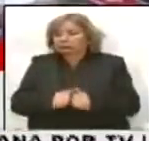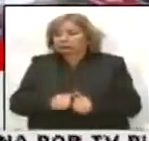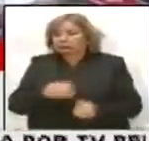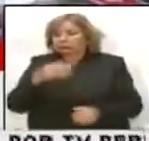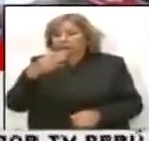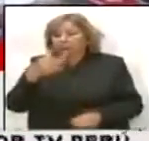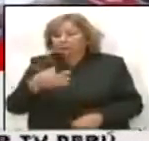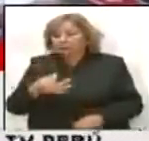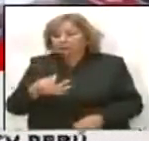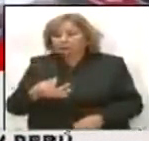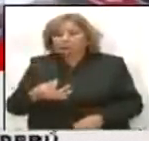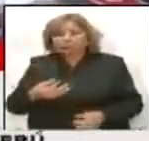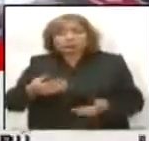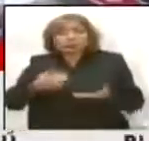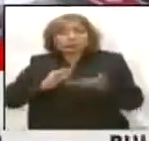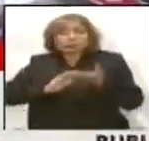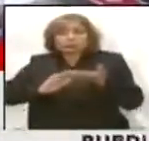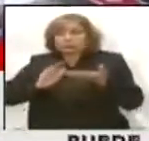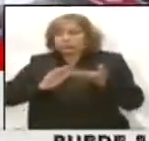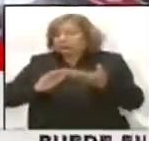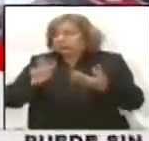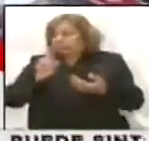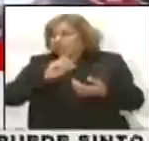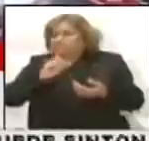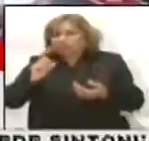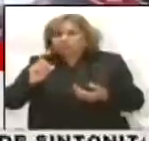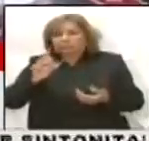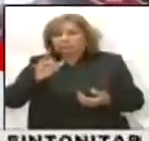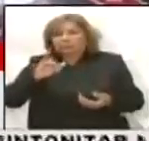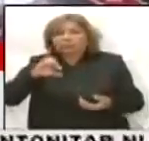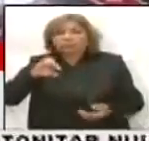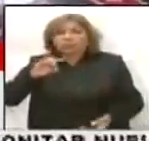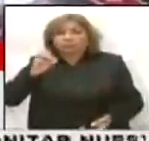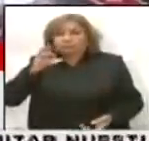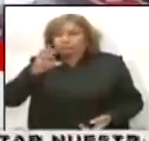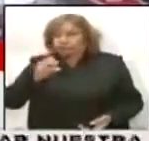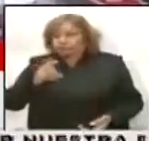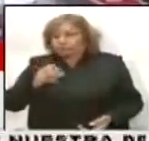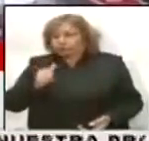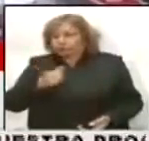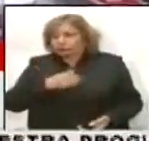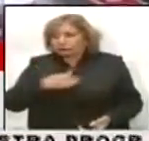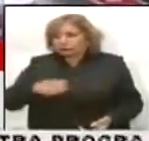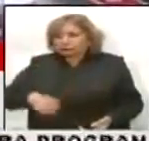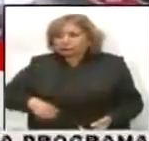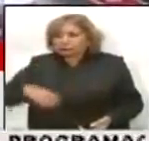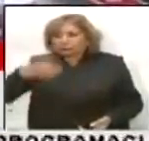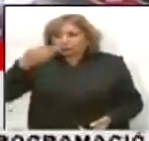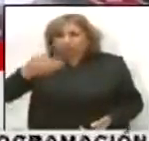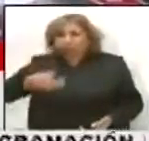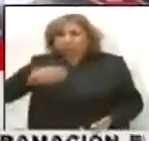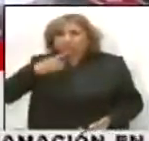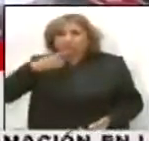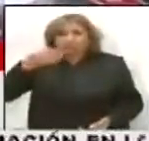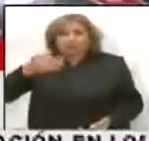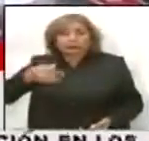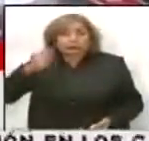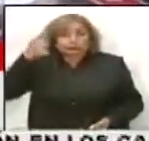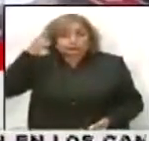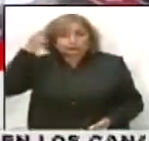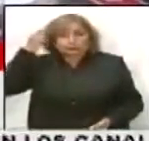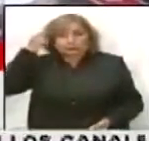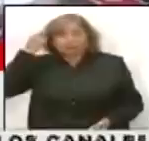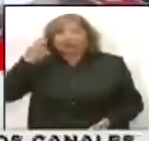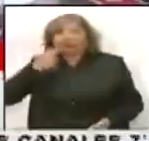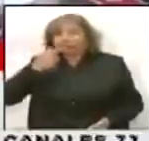Exactamente. Pero la reconciliación no se genera con impunidad, señoras presidentas. La verdad, es lamentable que algunos piensen que